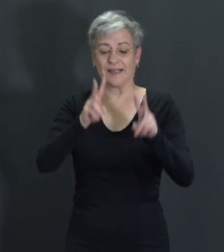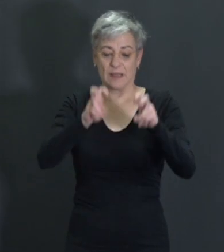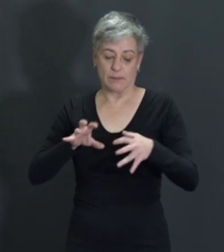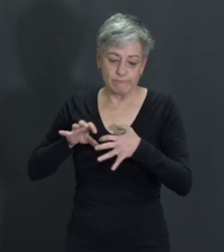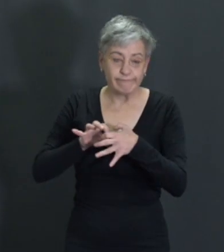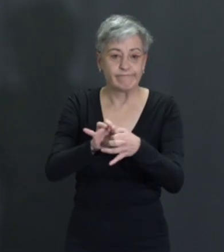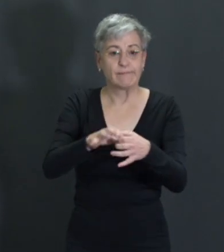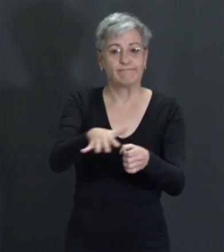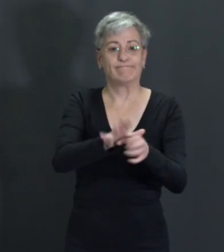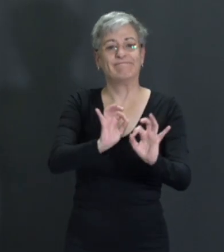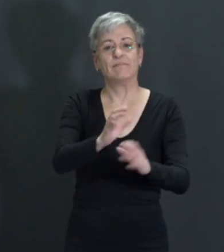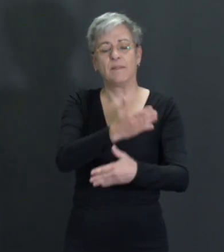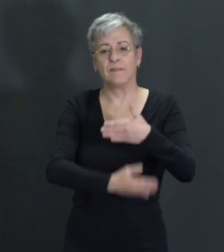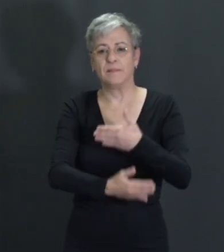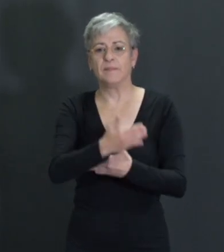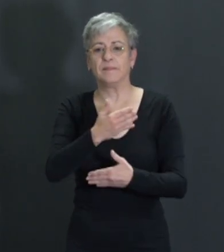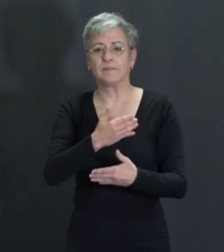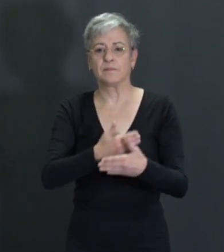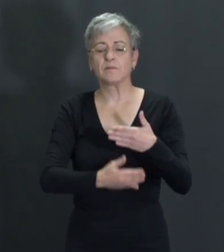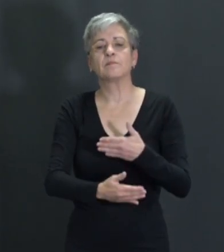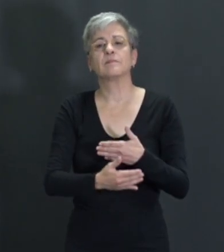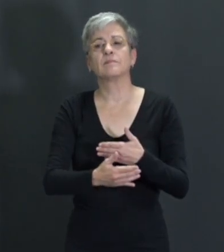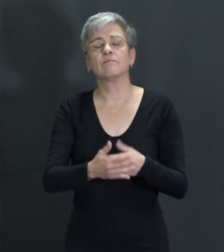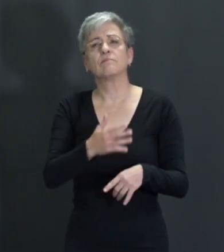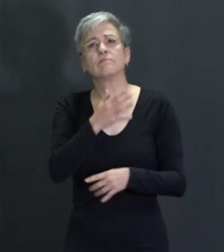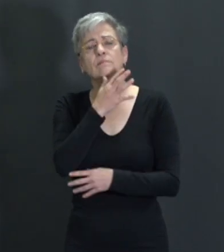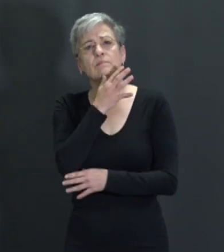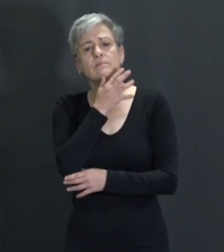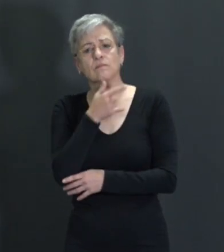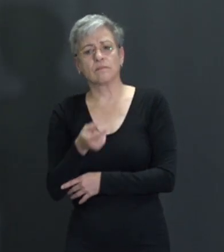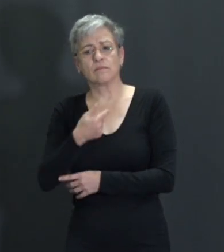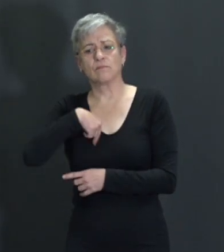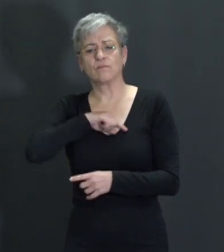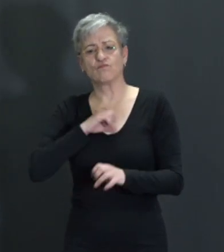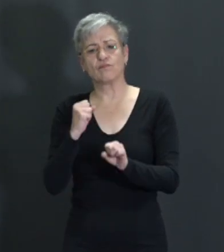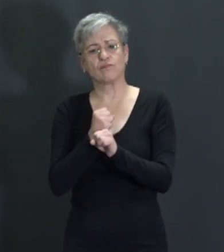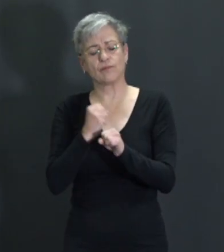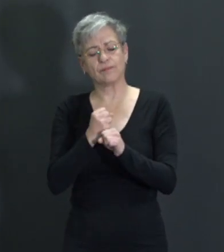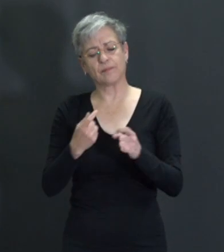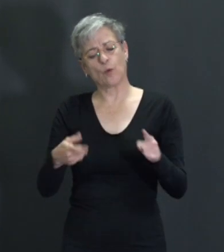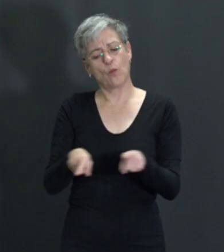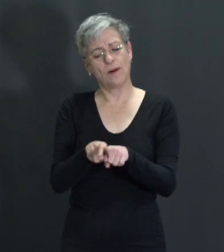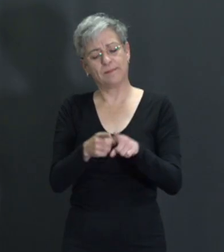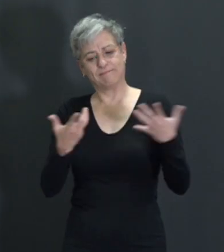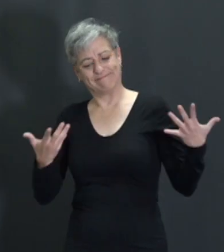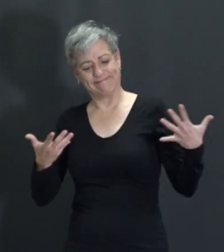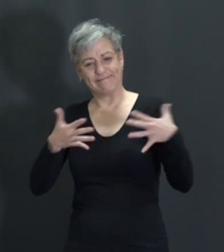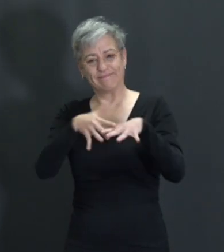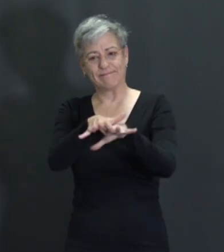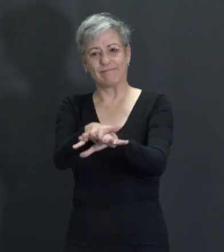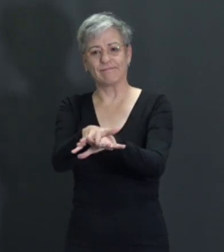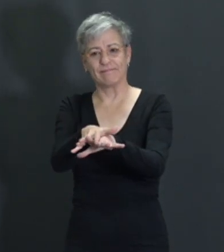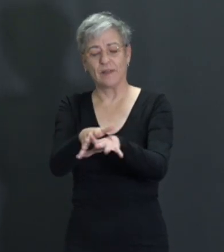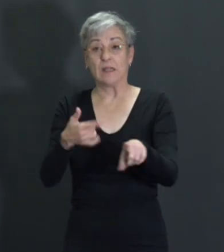discapacidad. En este momento trabajamos de una manera muy, muy integrada, y eso, por lo menos a los que venimos del ámbito de